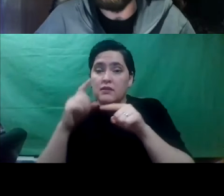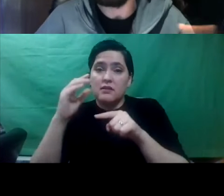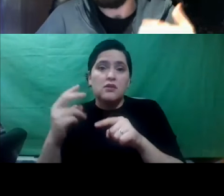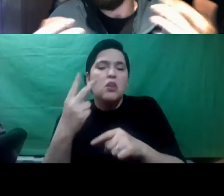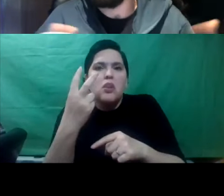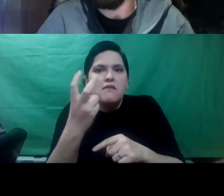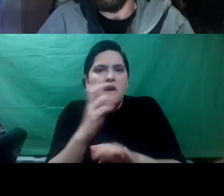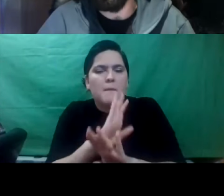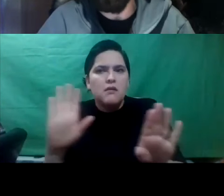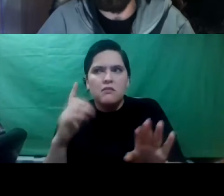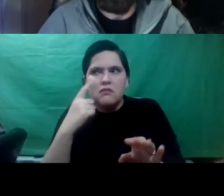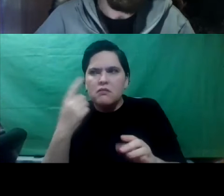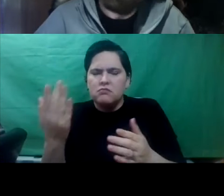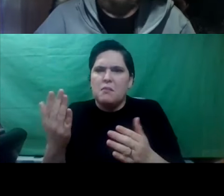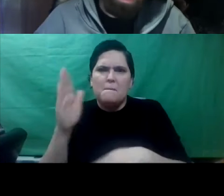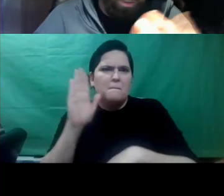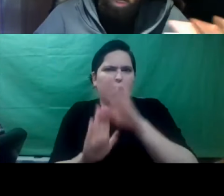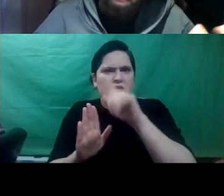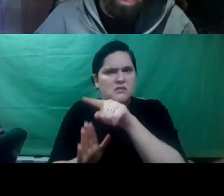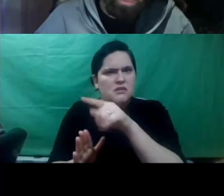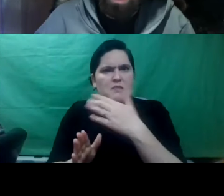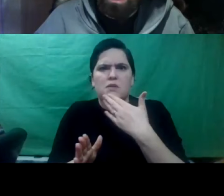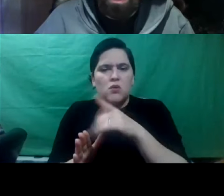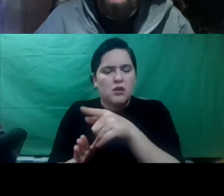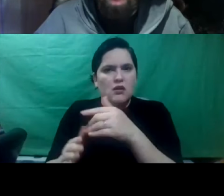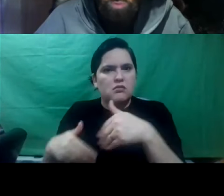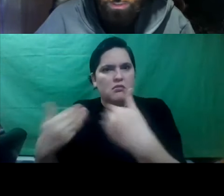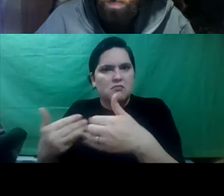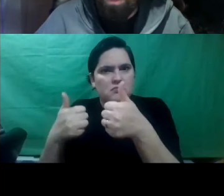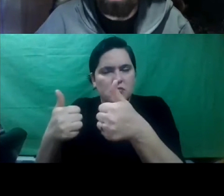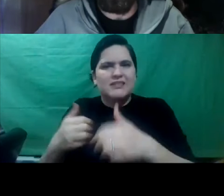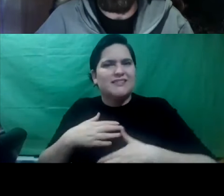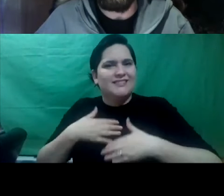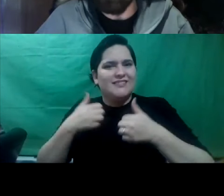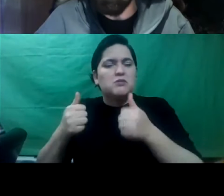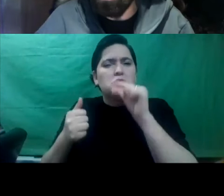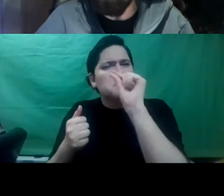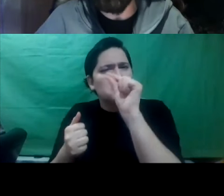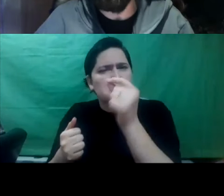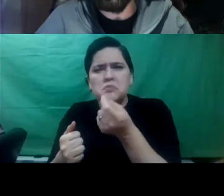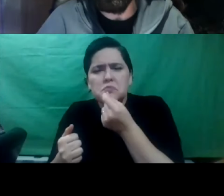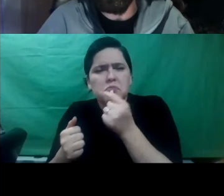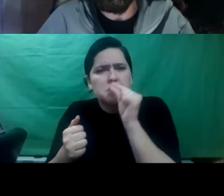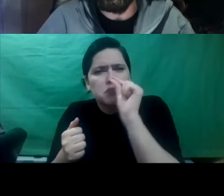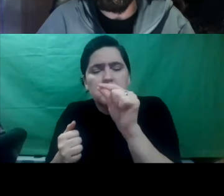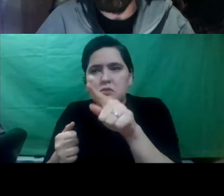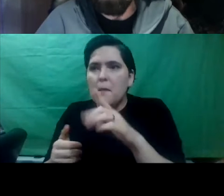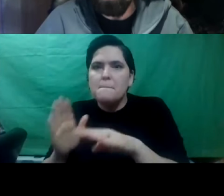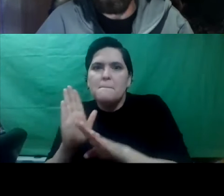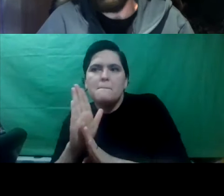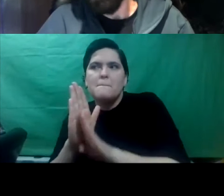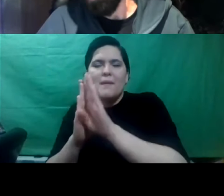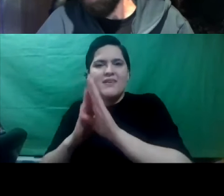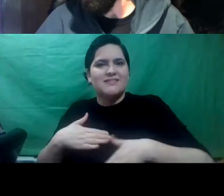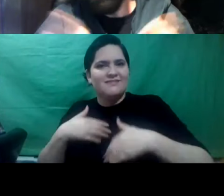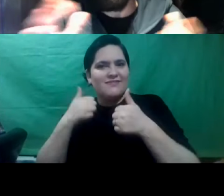2 veces y consigue un efecto incluso mayor. Y lo mismo para el bienestar, digamos, con una simple dosis de psilocibina se aumentan mucho más los niveles de bienestar